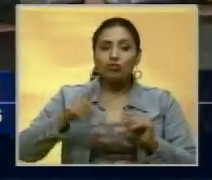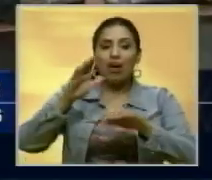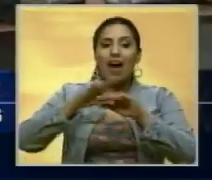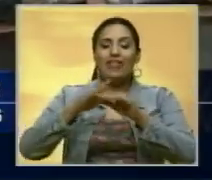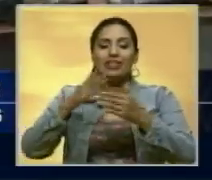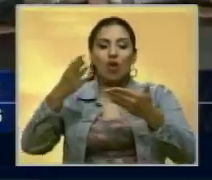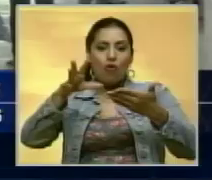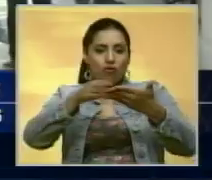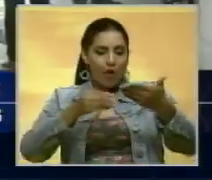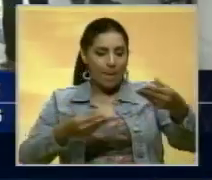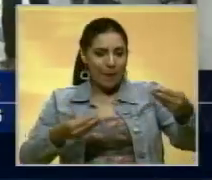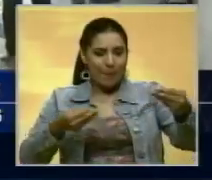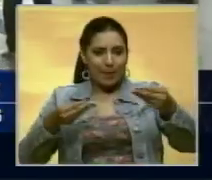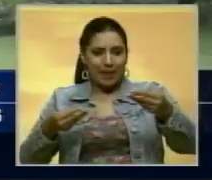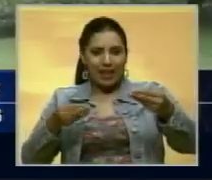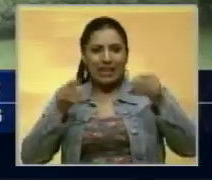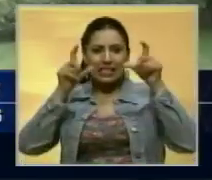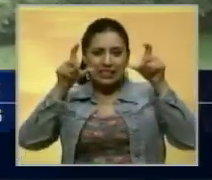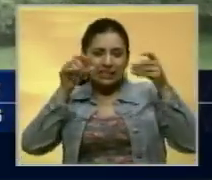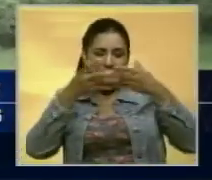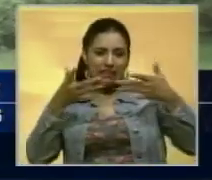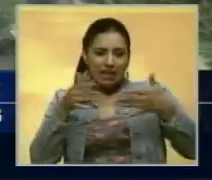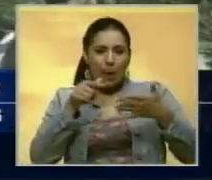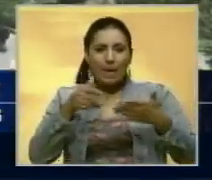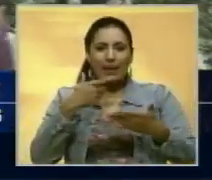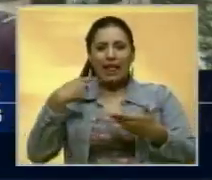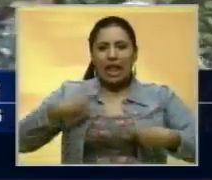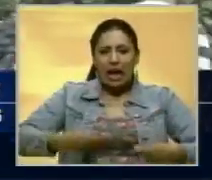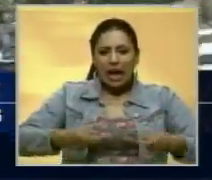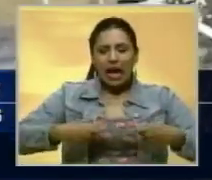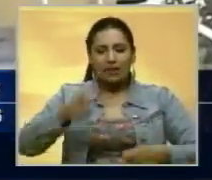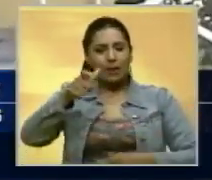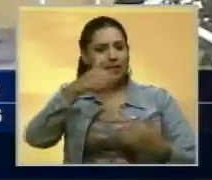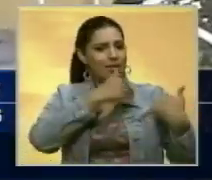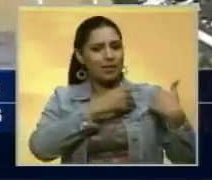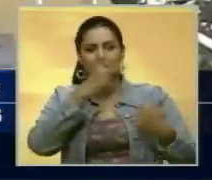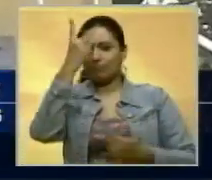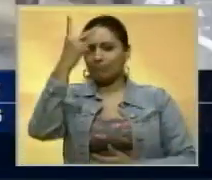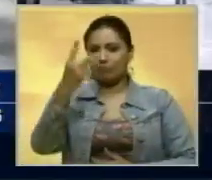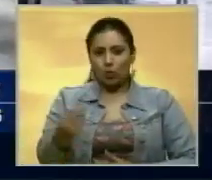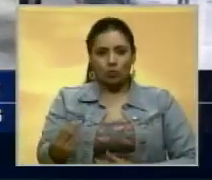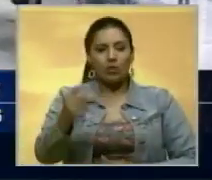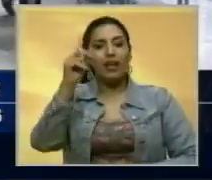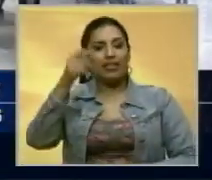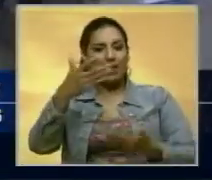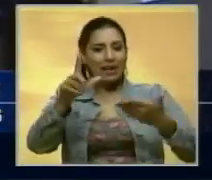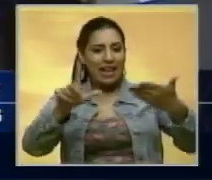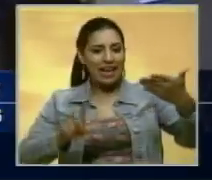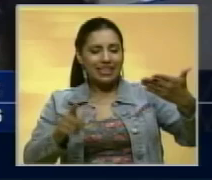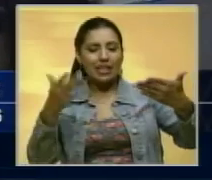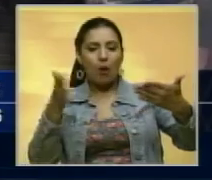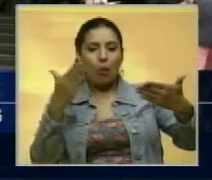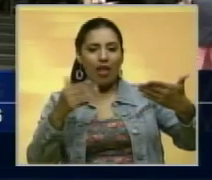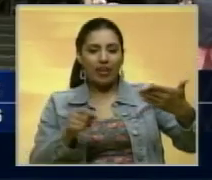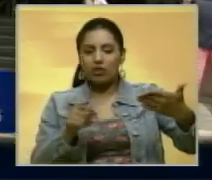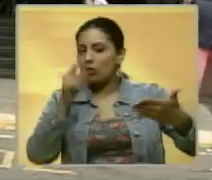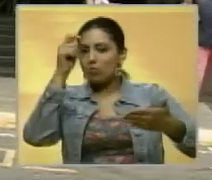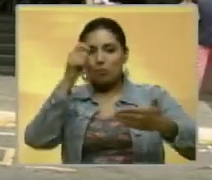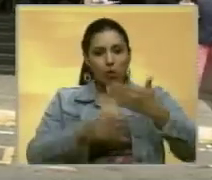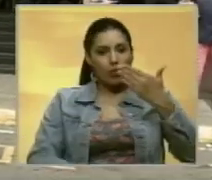solicitar la impresión de documentos instructivos que generen un gasto para los representantes, así como la lista de útiles escolares o